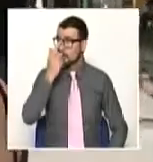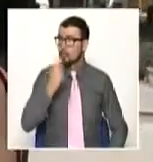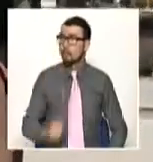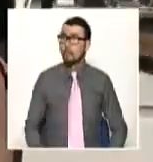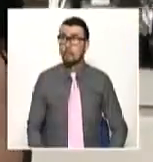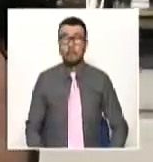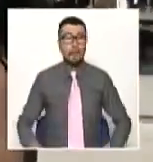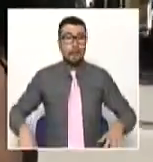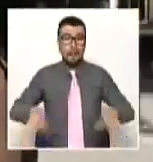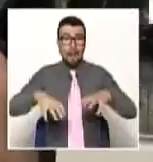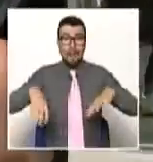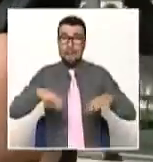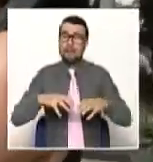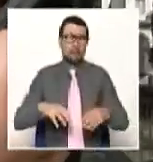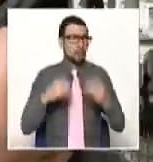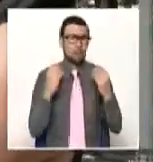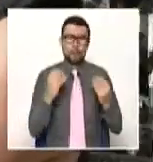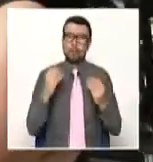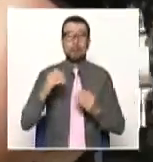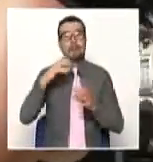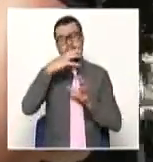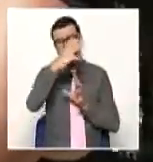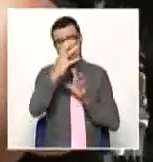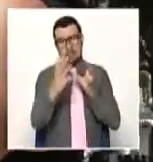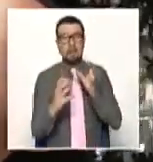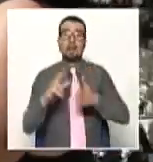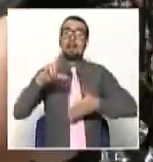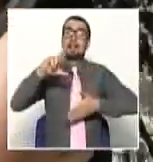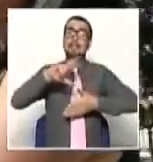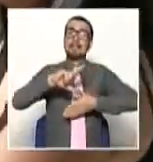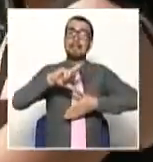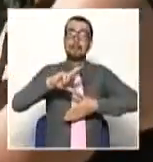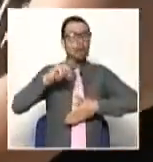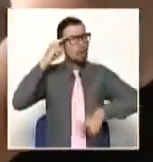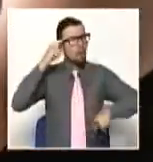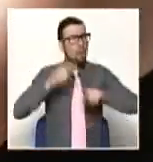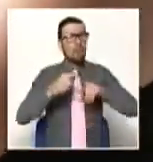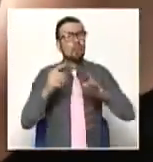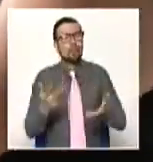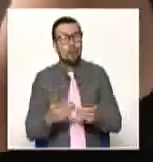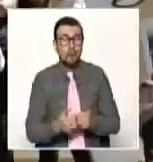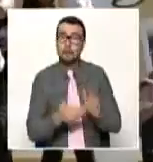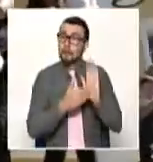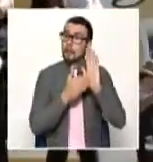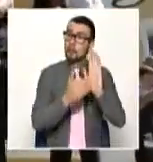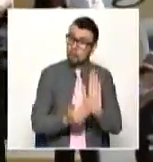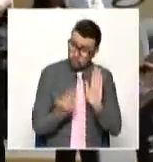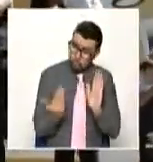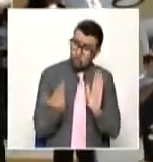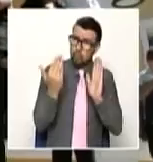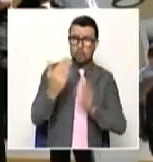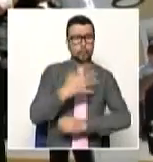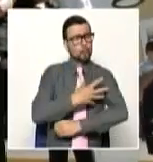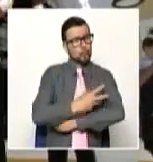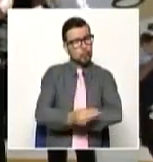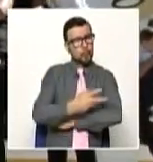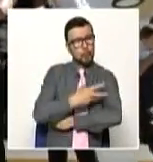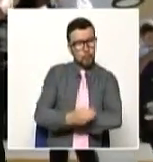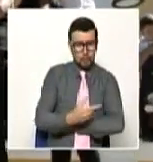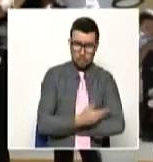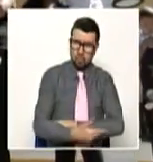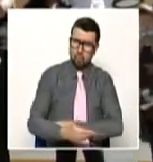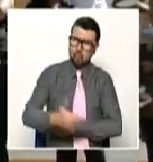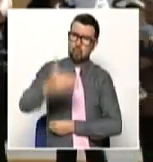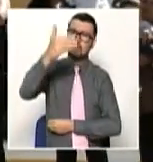Un evento que se vive en varios países de Latinoamérica y tiene como objetivo difundir los beneficios de la leche materna para los